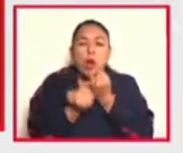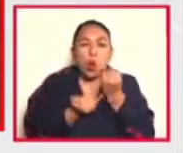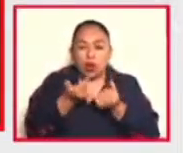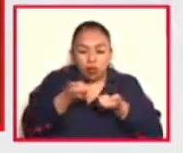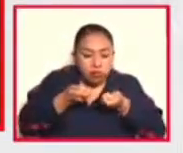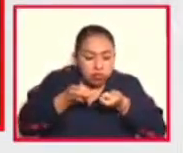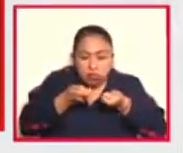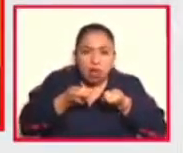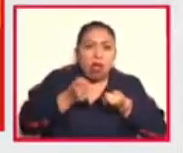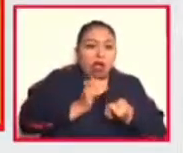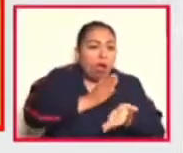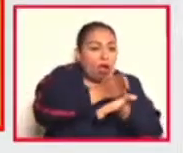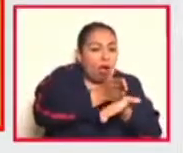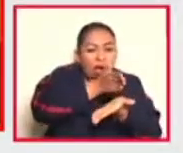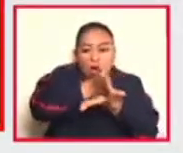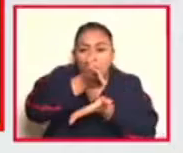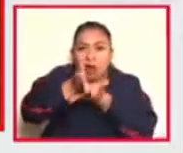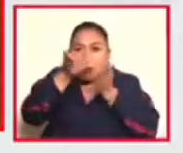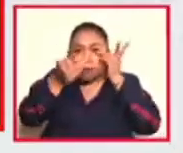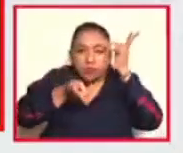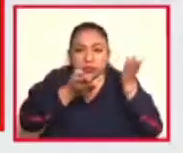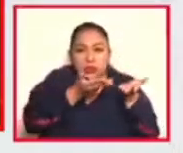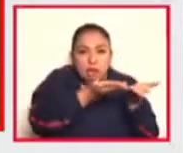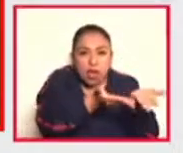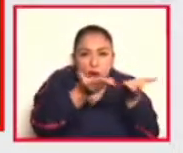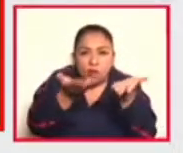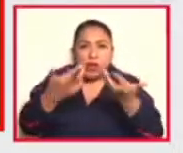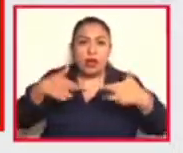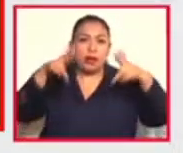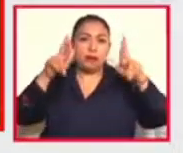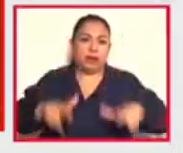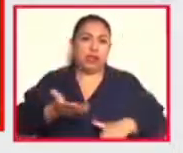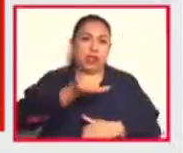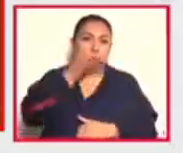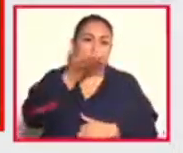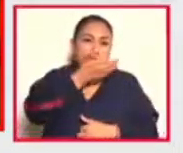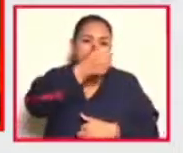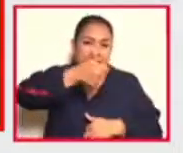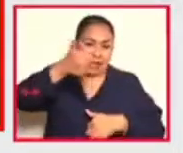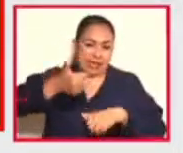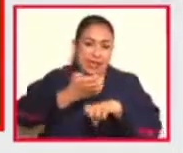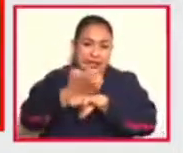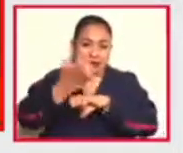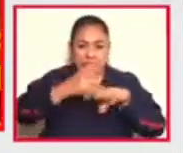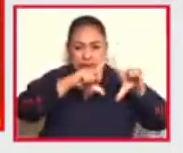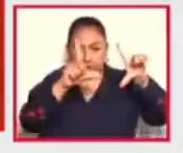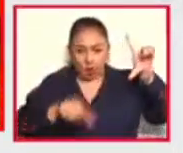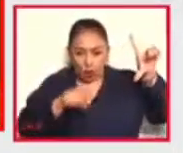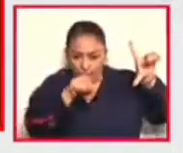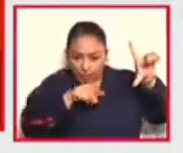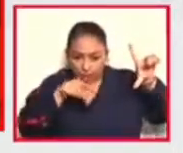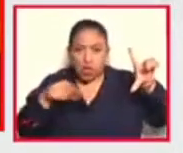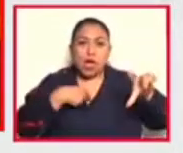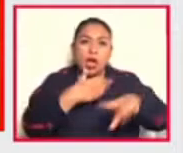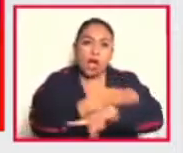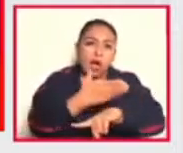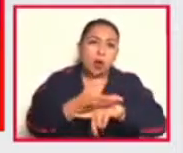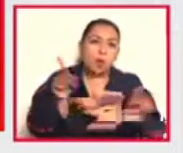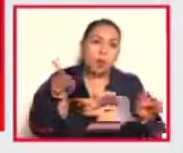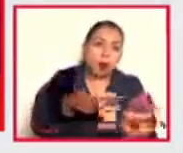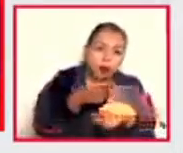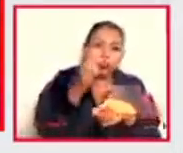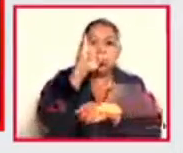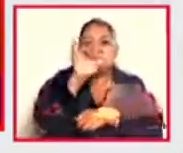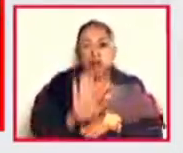que representan las tradiciones de cada uno de los estados que conforman la República Mexicana, acompañado de música, imágenes y